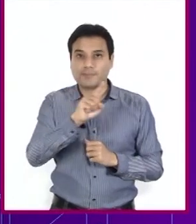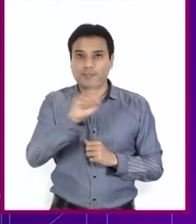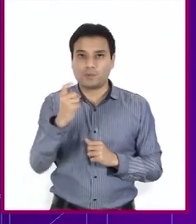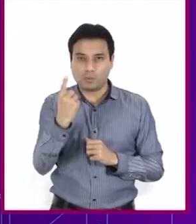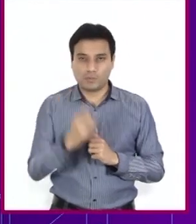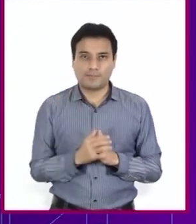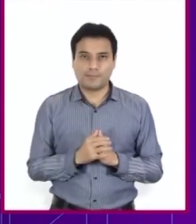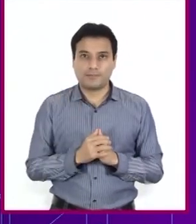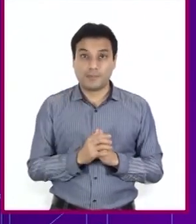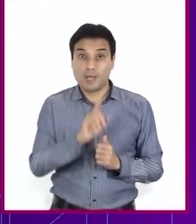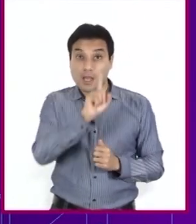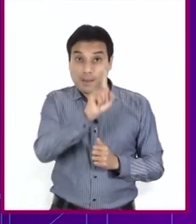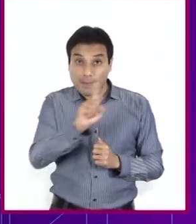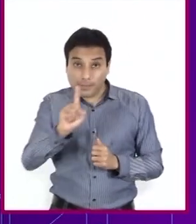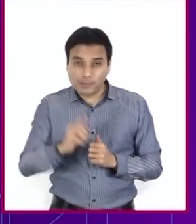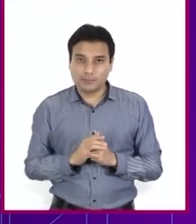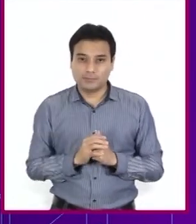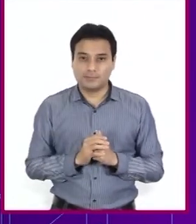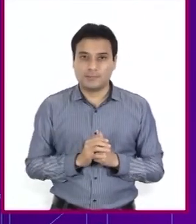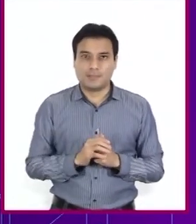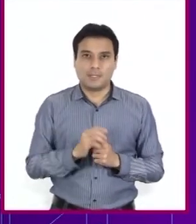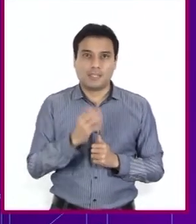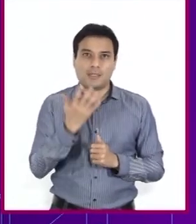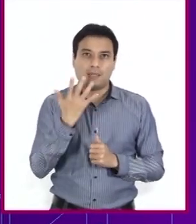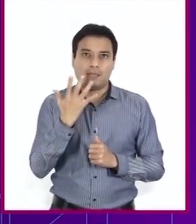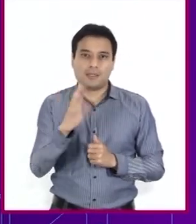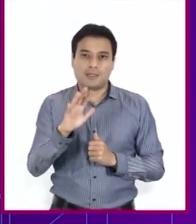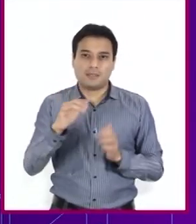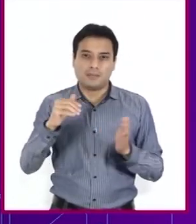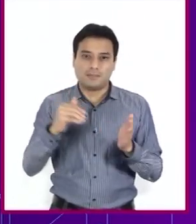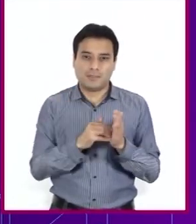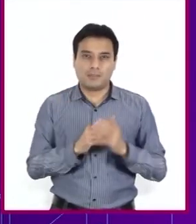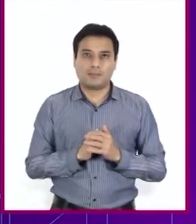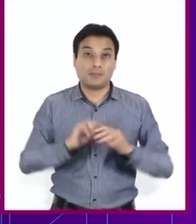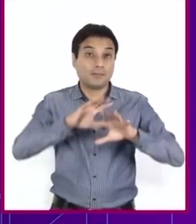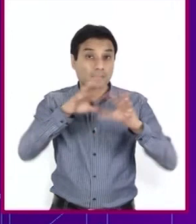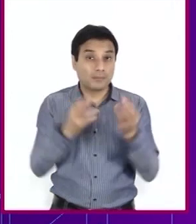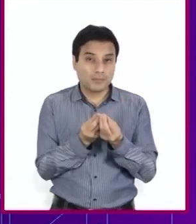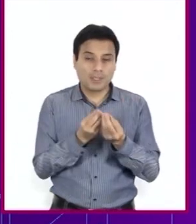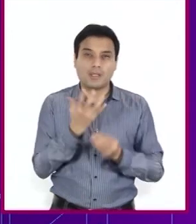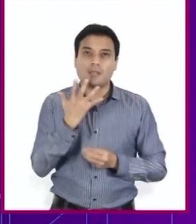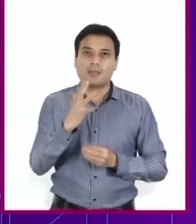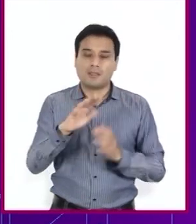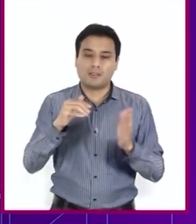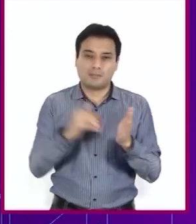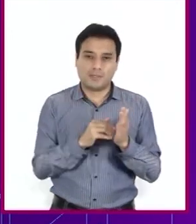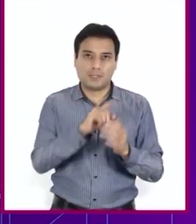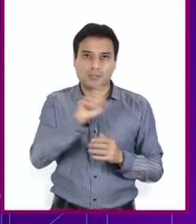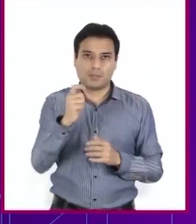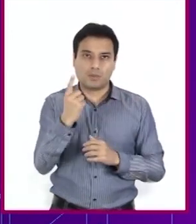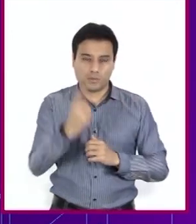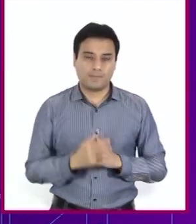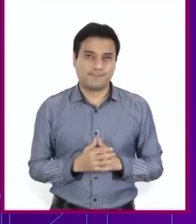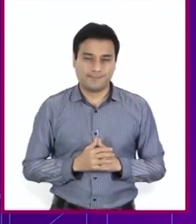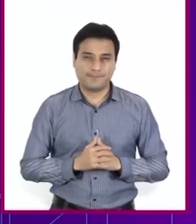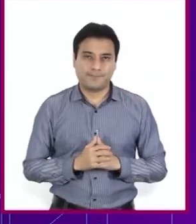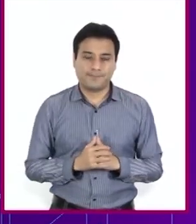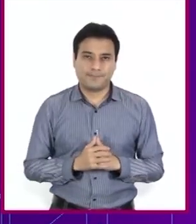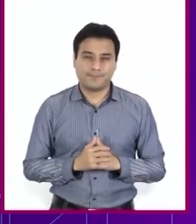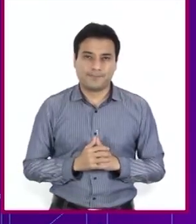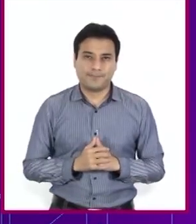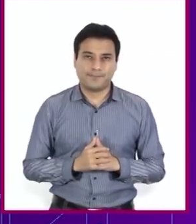y 10.000 segmentos verticales, que es igual a 10.101